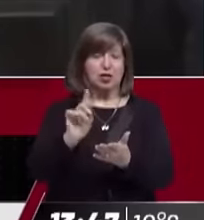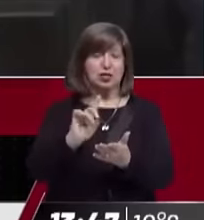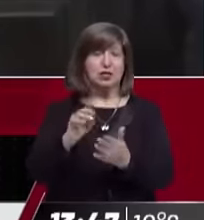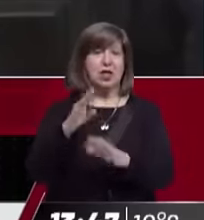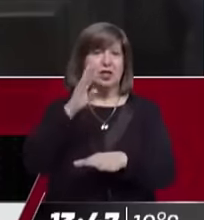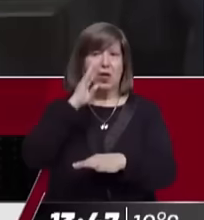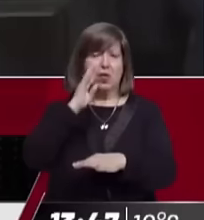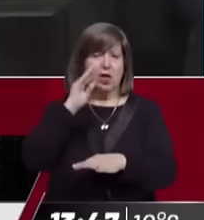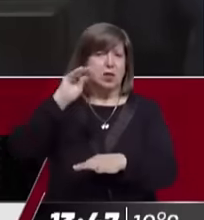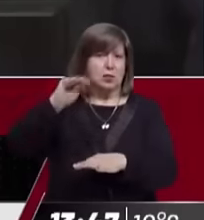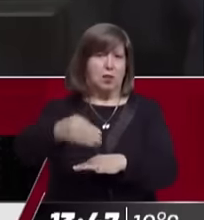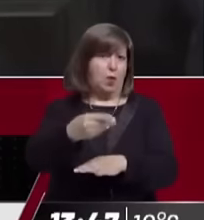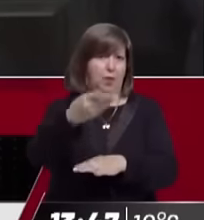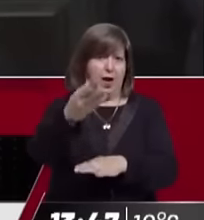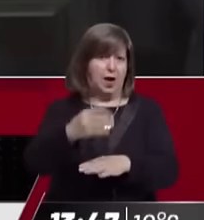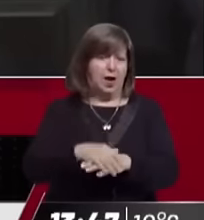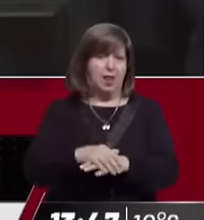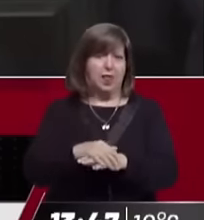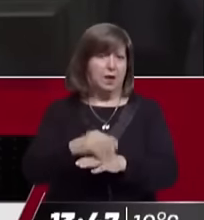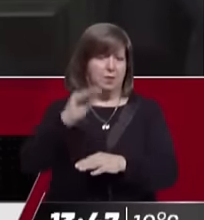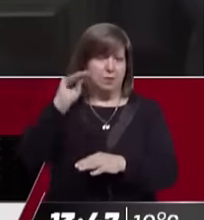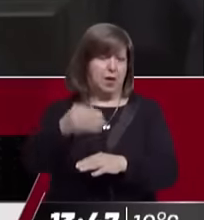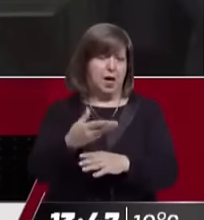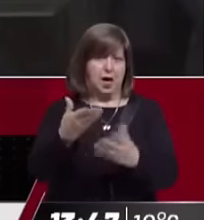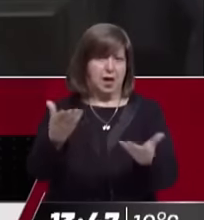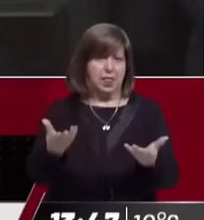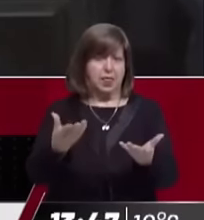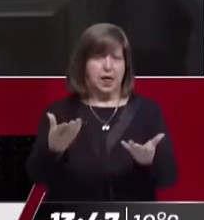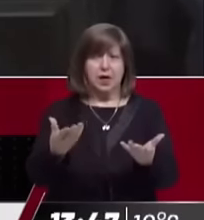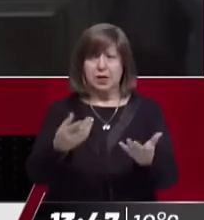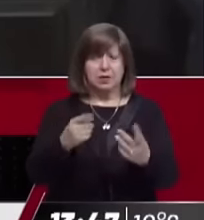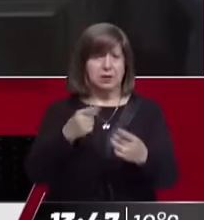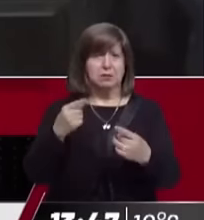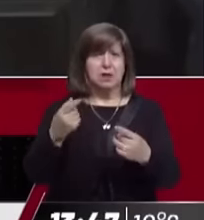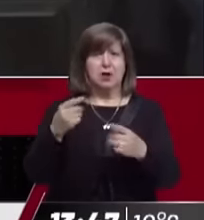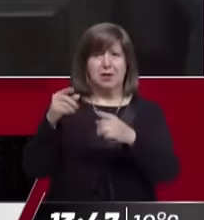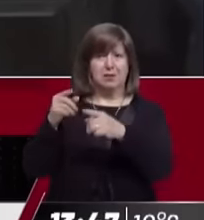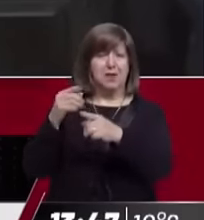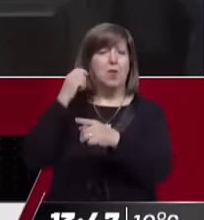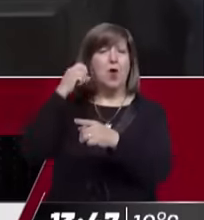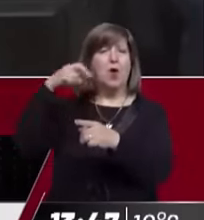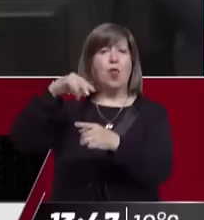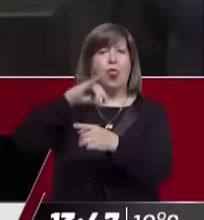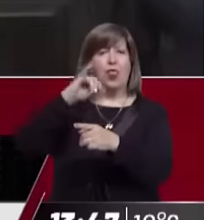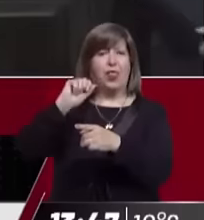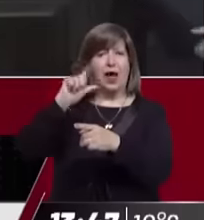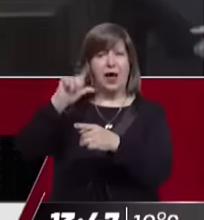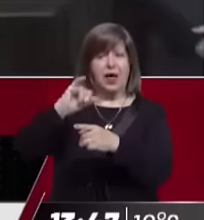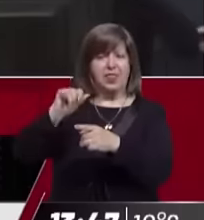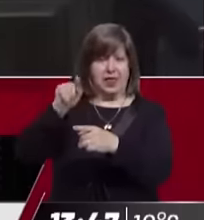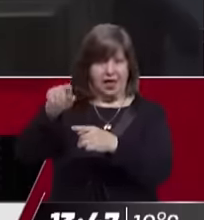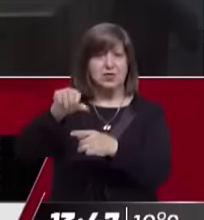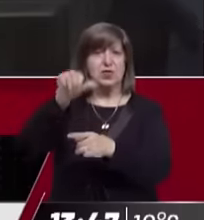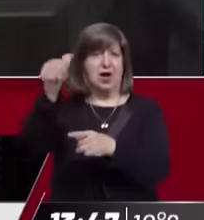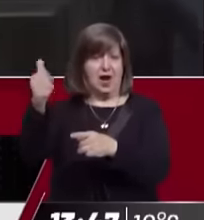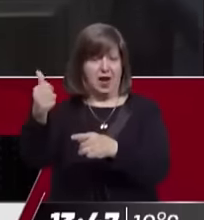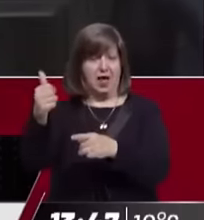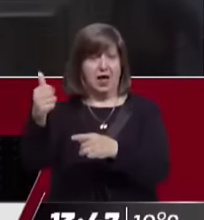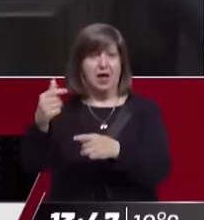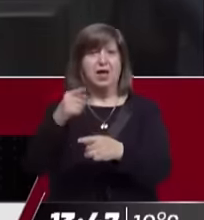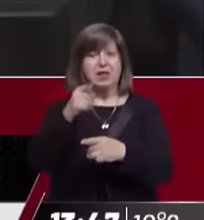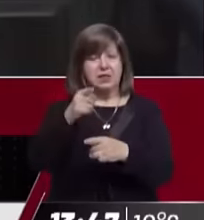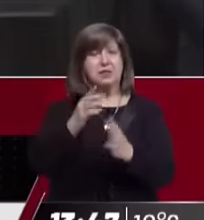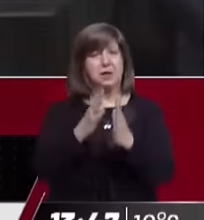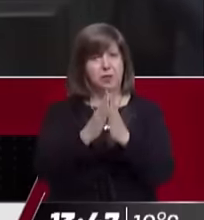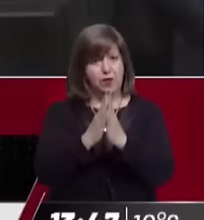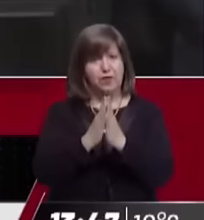derrota de Maduro a manos de la oposición encabezada por Edmundo González, que lo reconozca y que